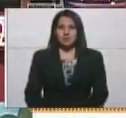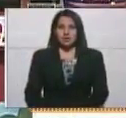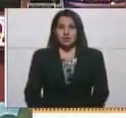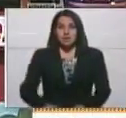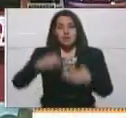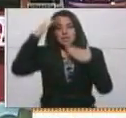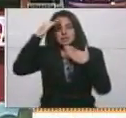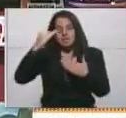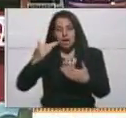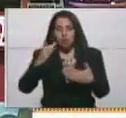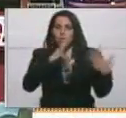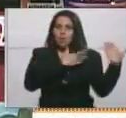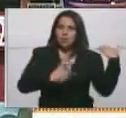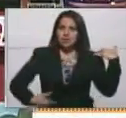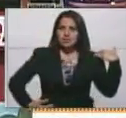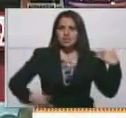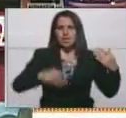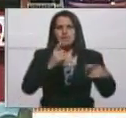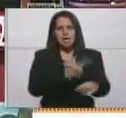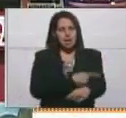Saludos, compañero presidente,